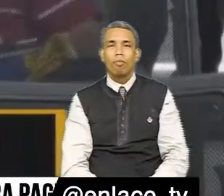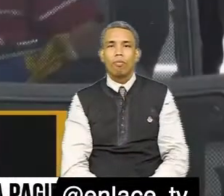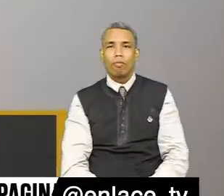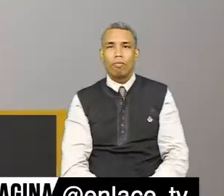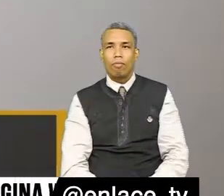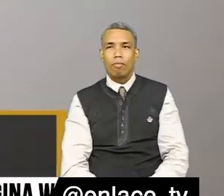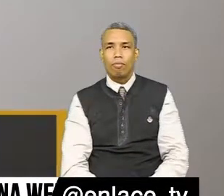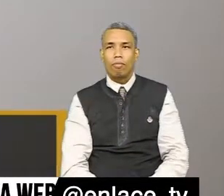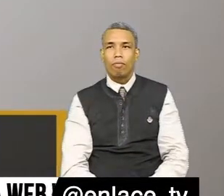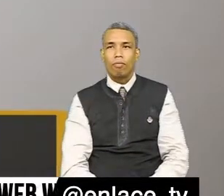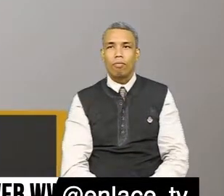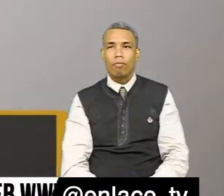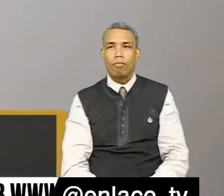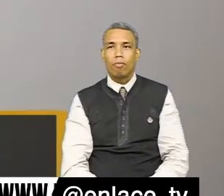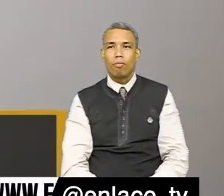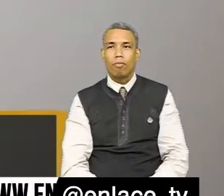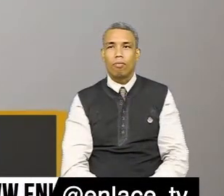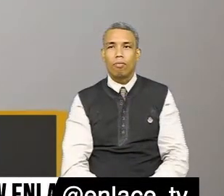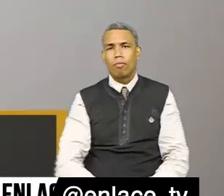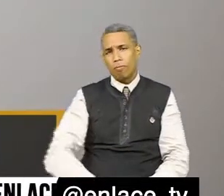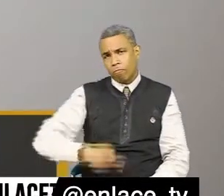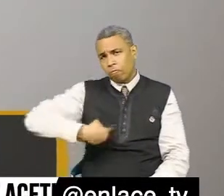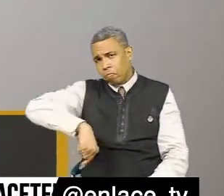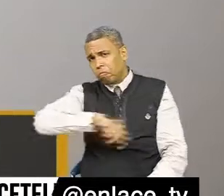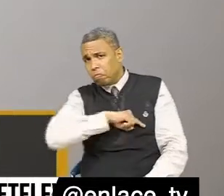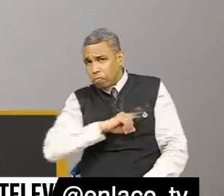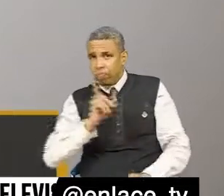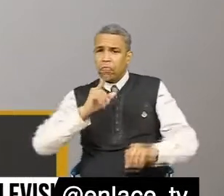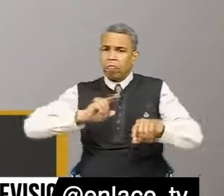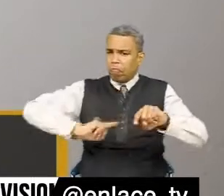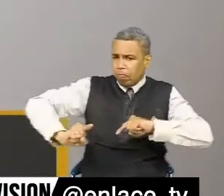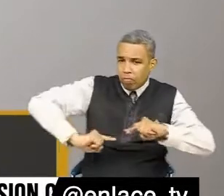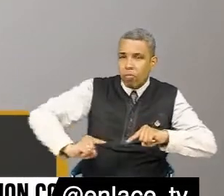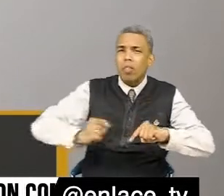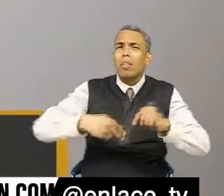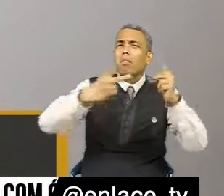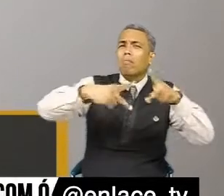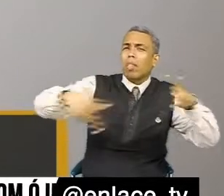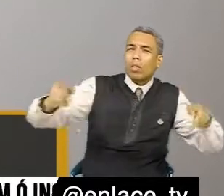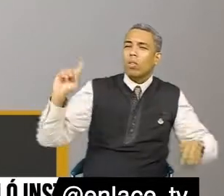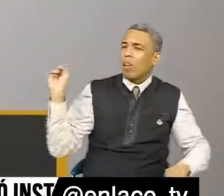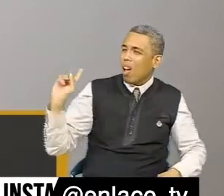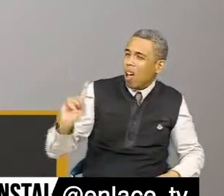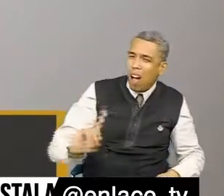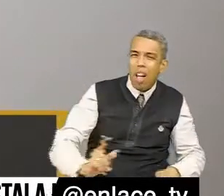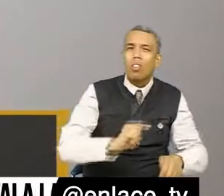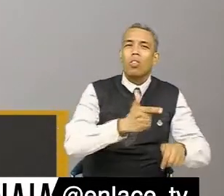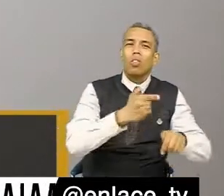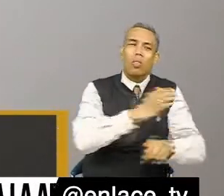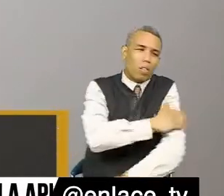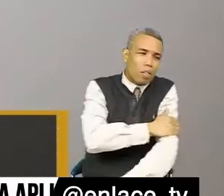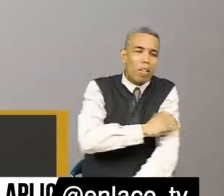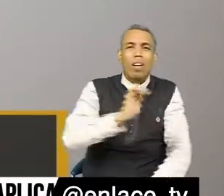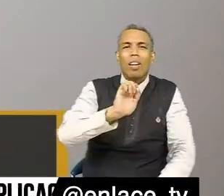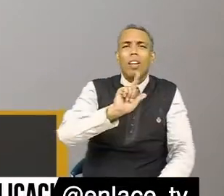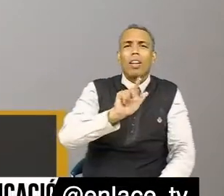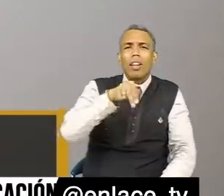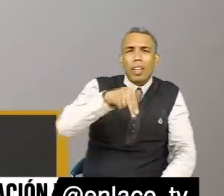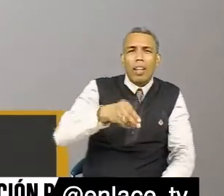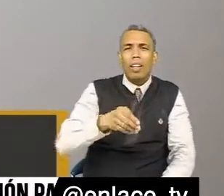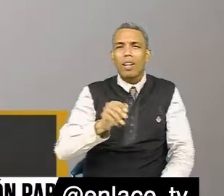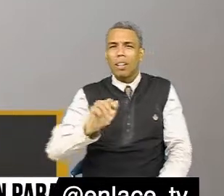como agencia colombiana para la integración tenemos 13 años atendiendo a personas desmovilizadas de autodefensa de las farc de ln y